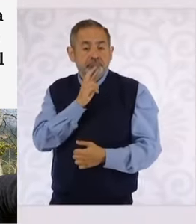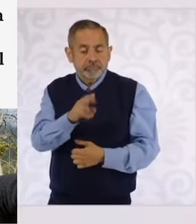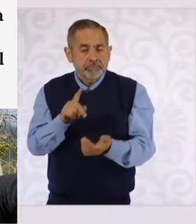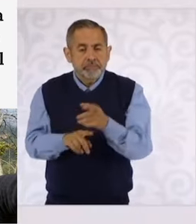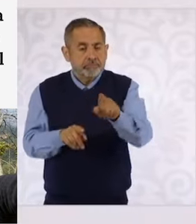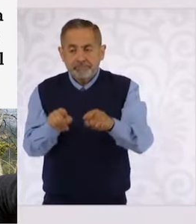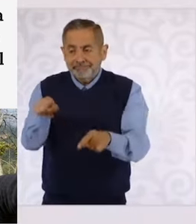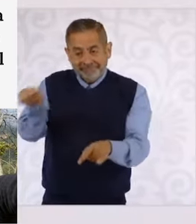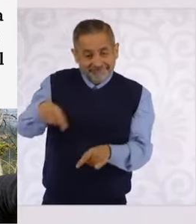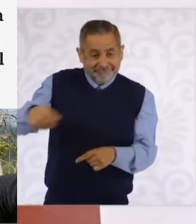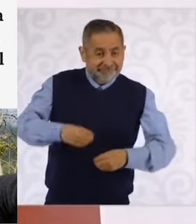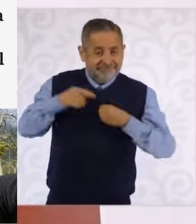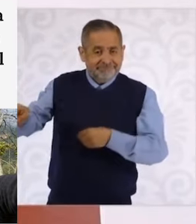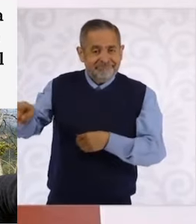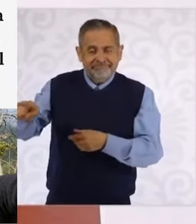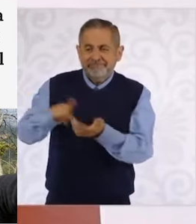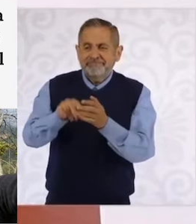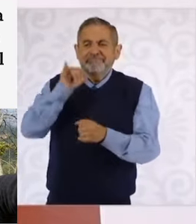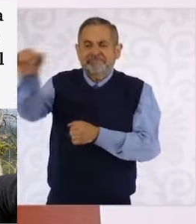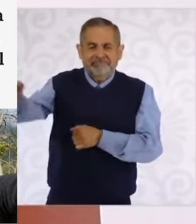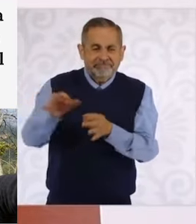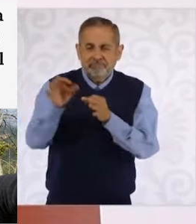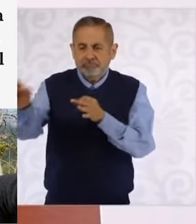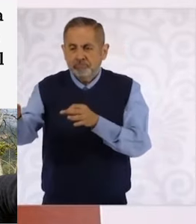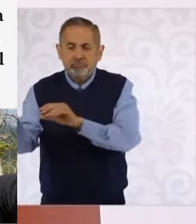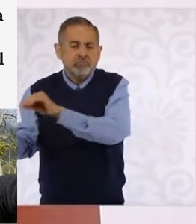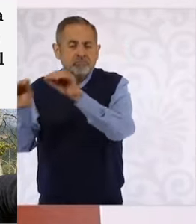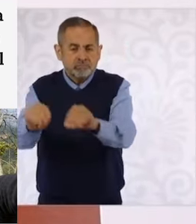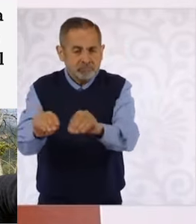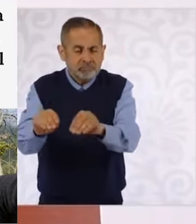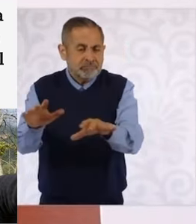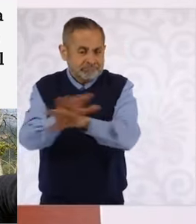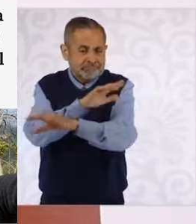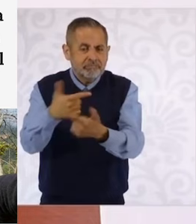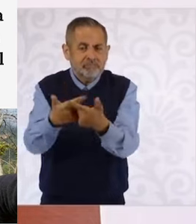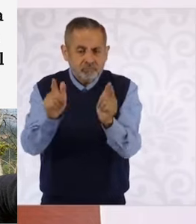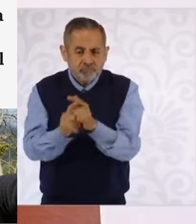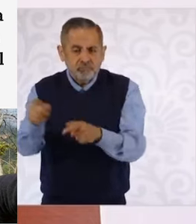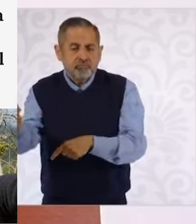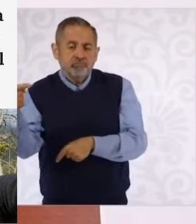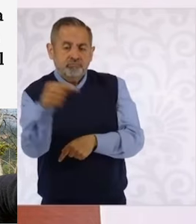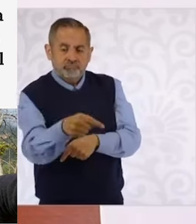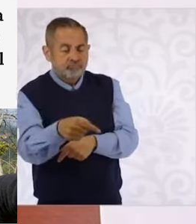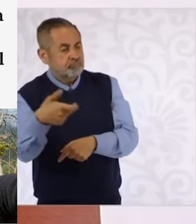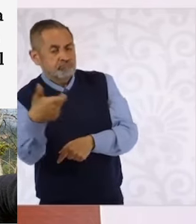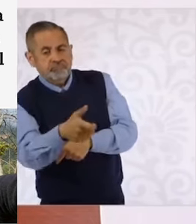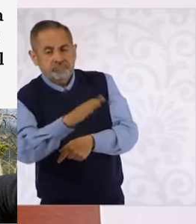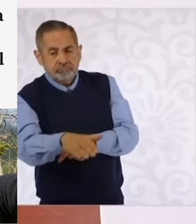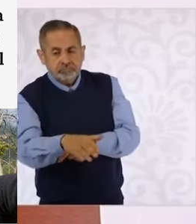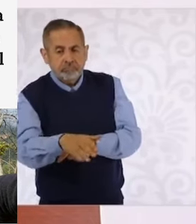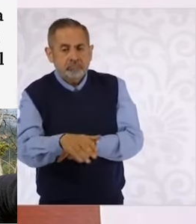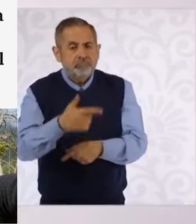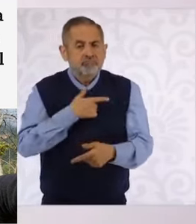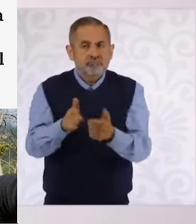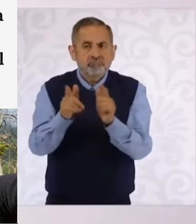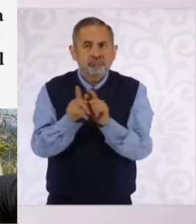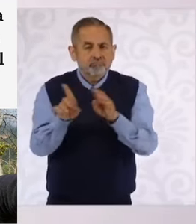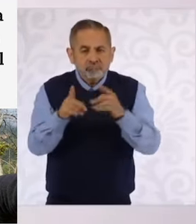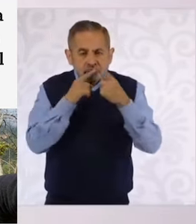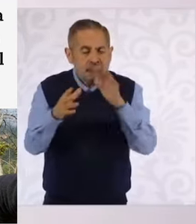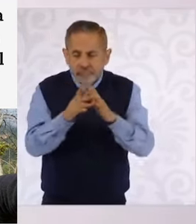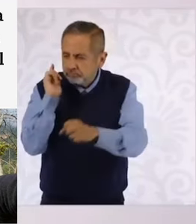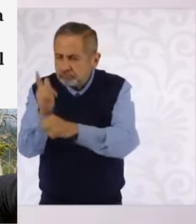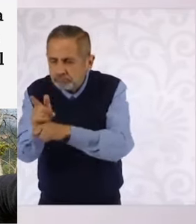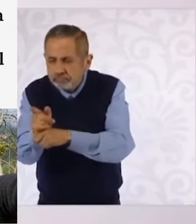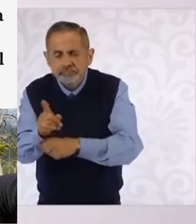con con la zona de Tlacotepec cuando se traslada a Quechultenango este grupo lo priva de la libertad haciendo creer que era de un grupo contrario sin embargo